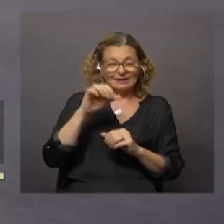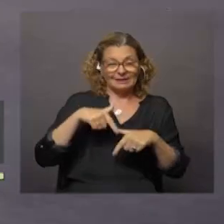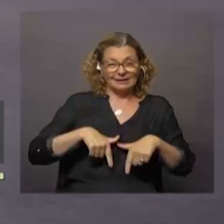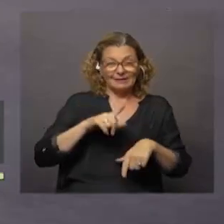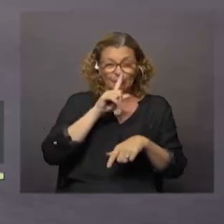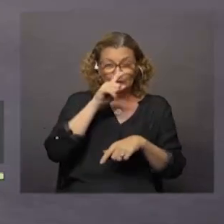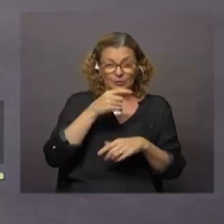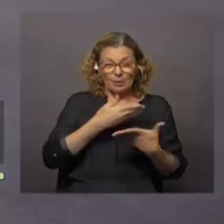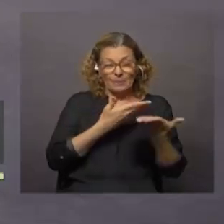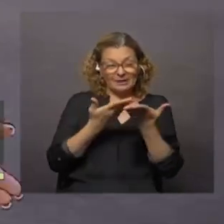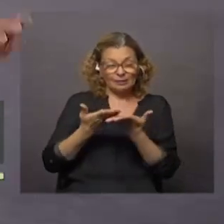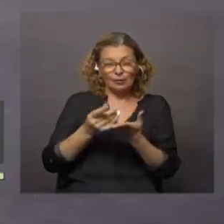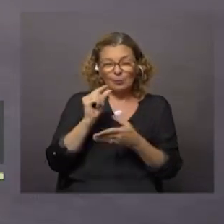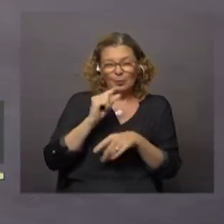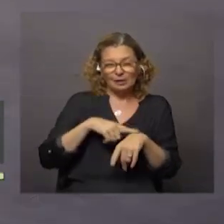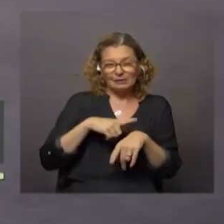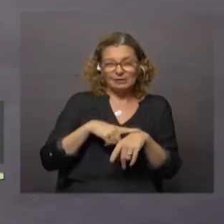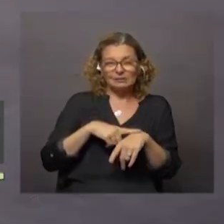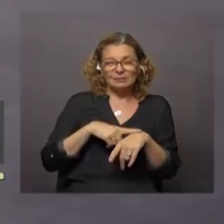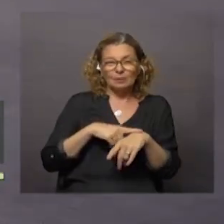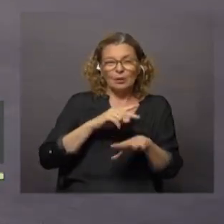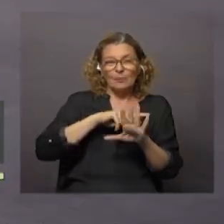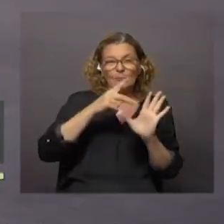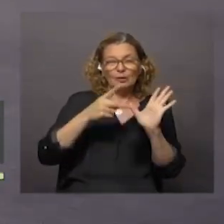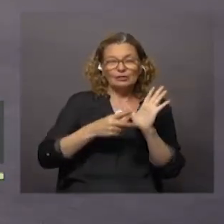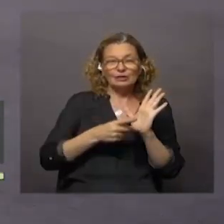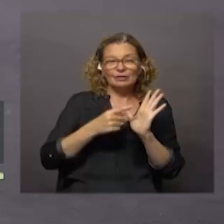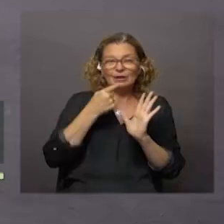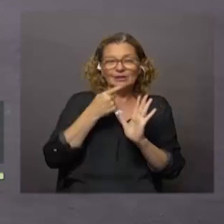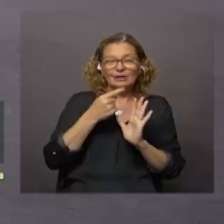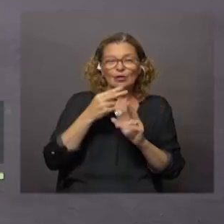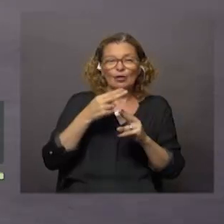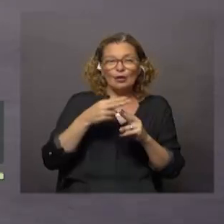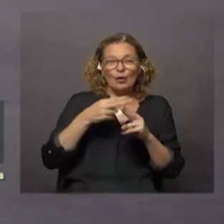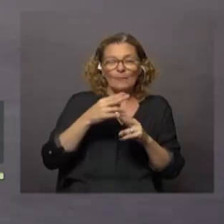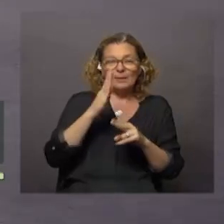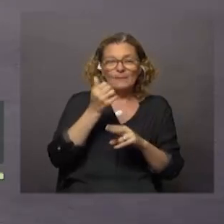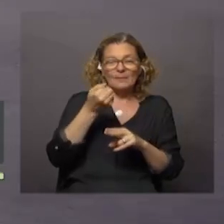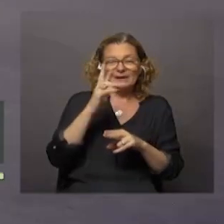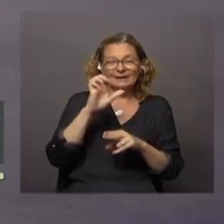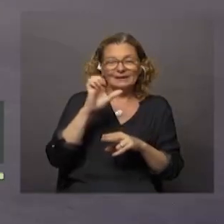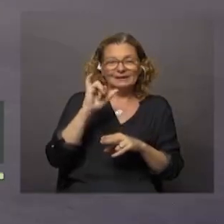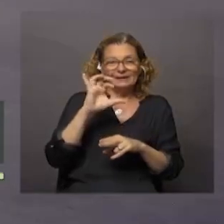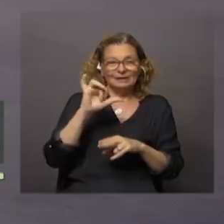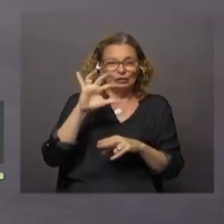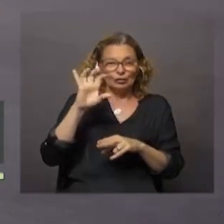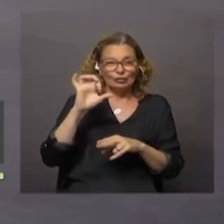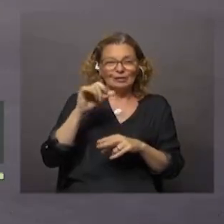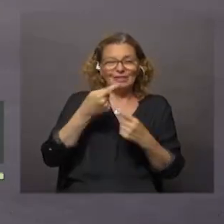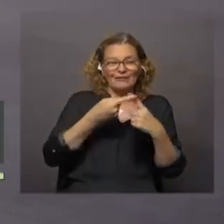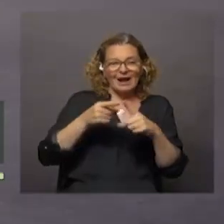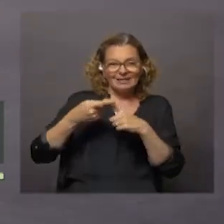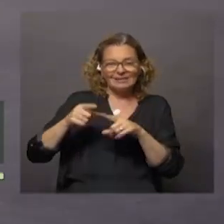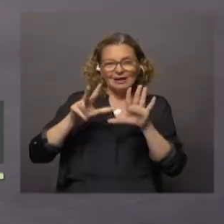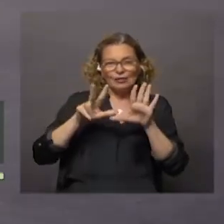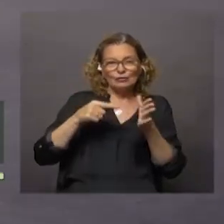presentó hace un ratito nada más este proyecto que llamó parquecitos intervenciones en ocho puntos de la capital